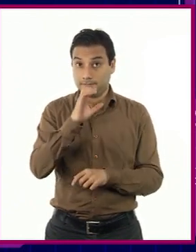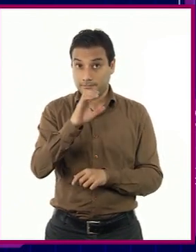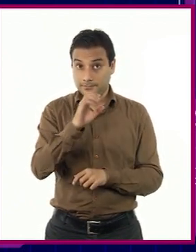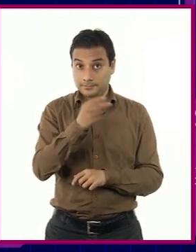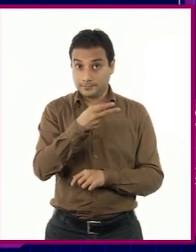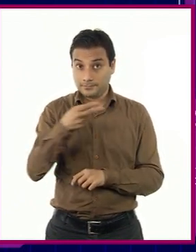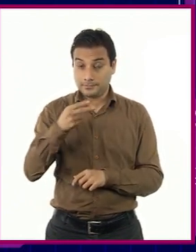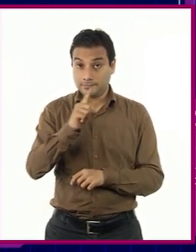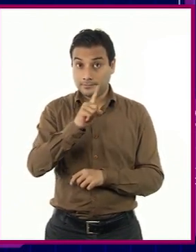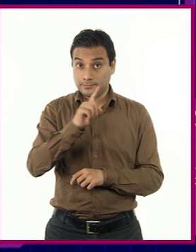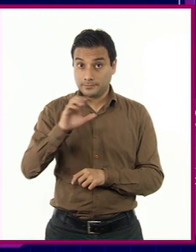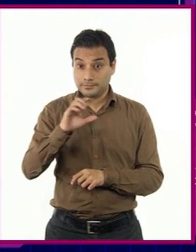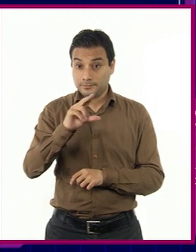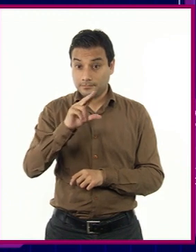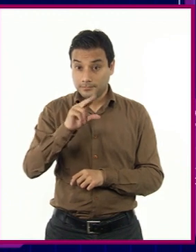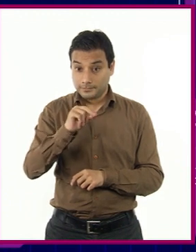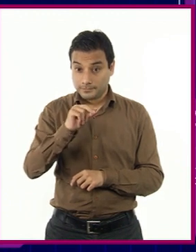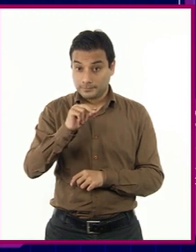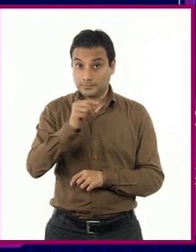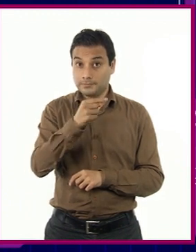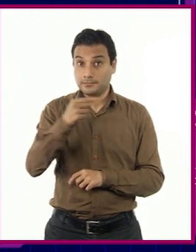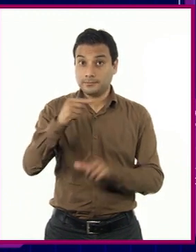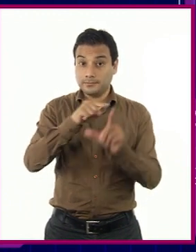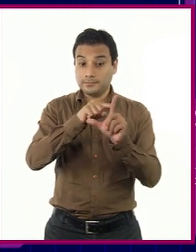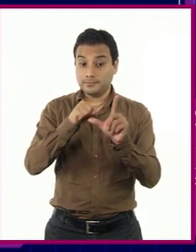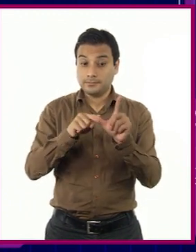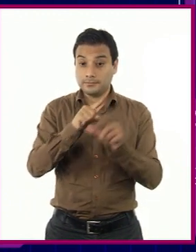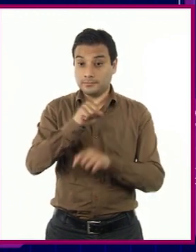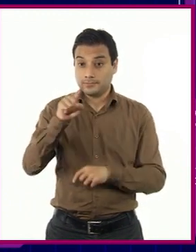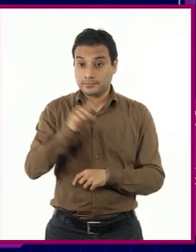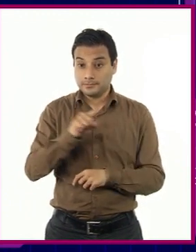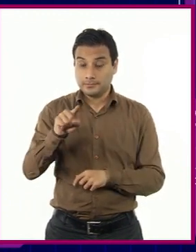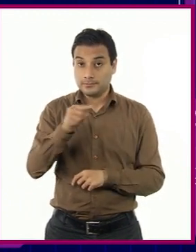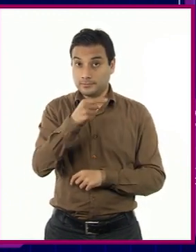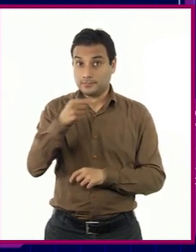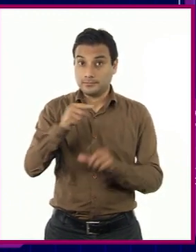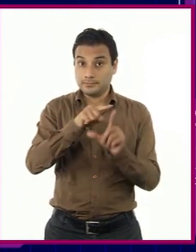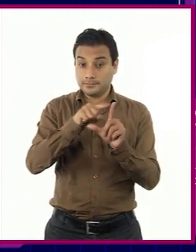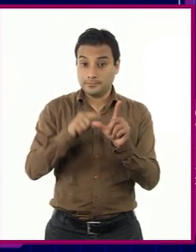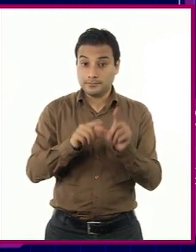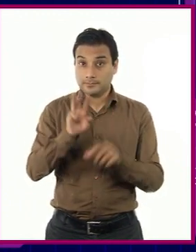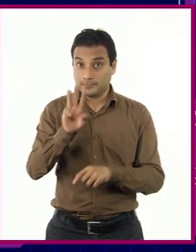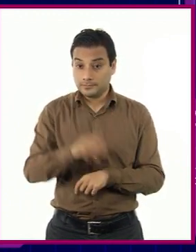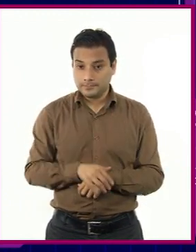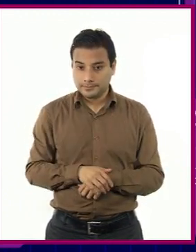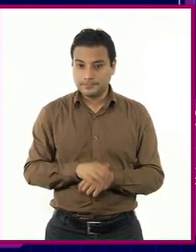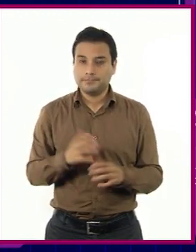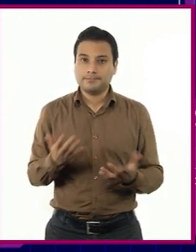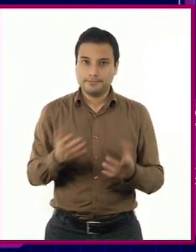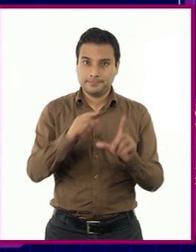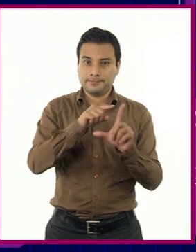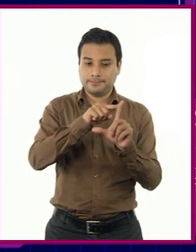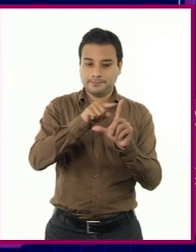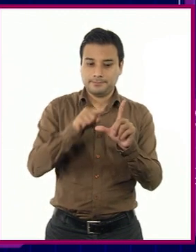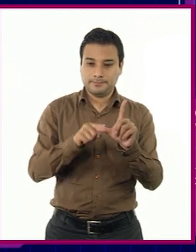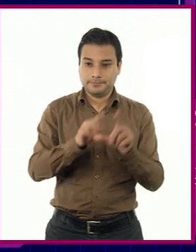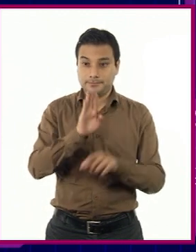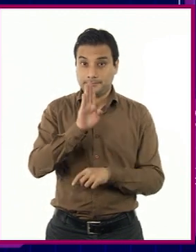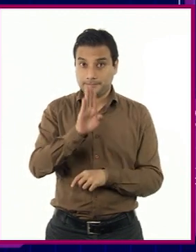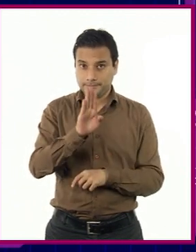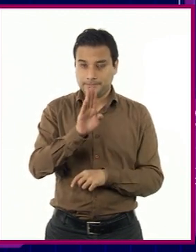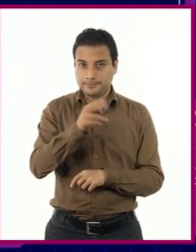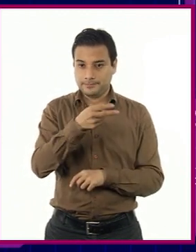grados menos el ángulo Z menos el ángulo W, entonces tenemos que el ángulo B